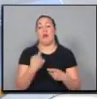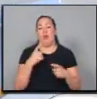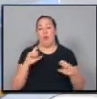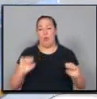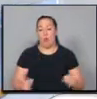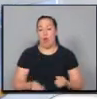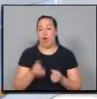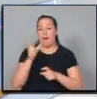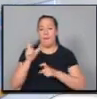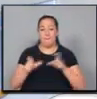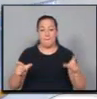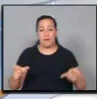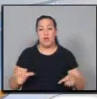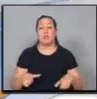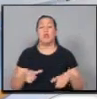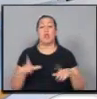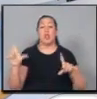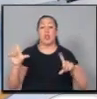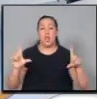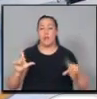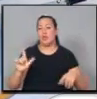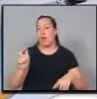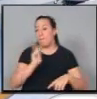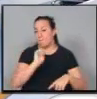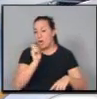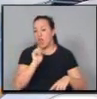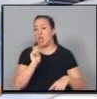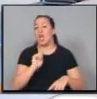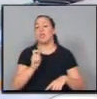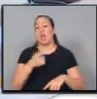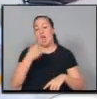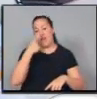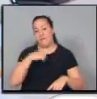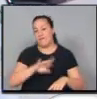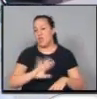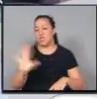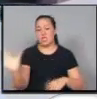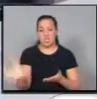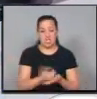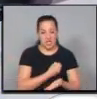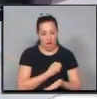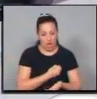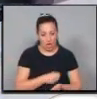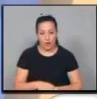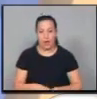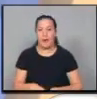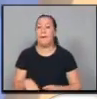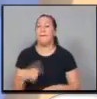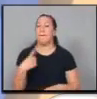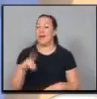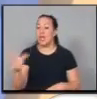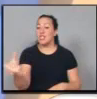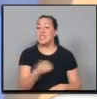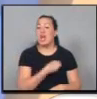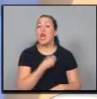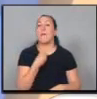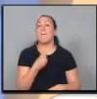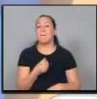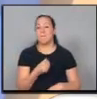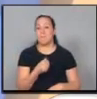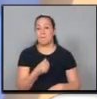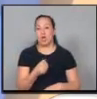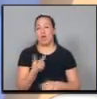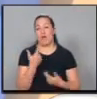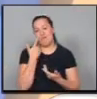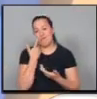de la gente, los vecinos y los medios y los periodistas, finalmente se los retiraron. Pero se los retiraron justamente porque salió